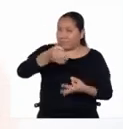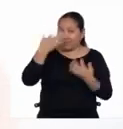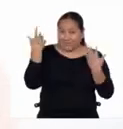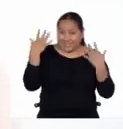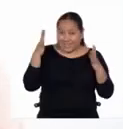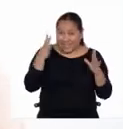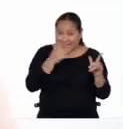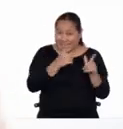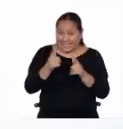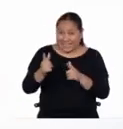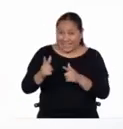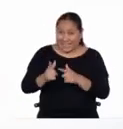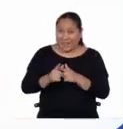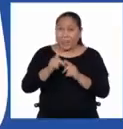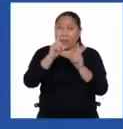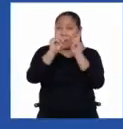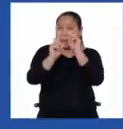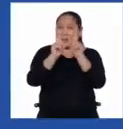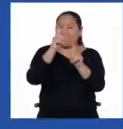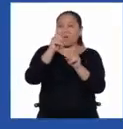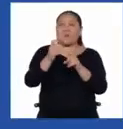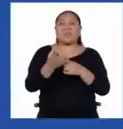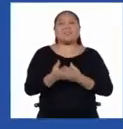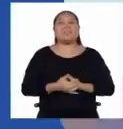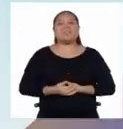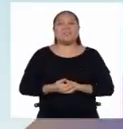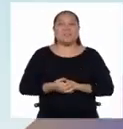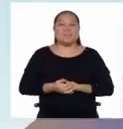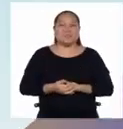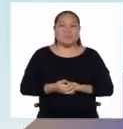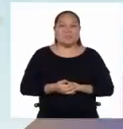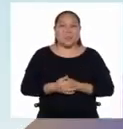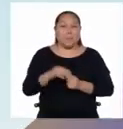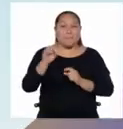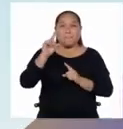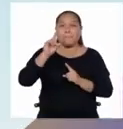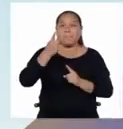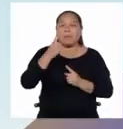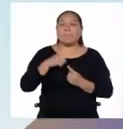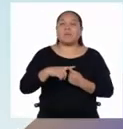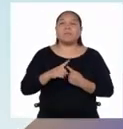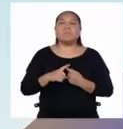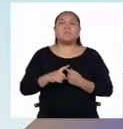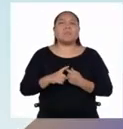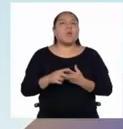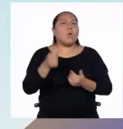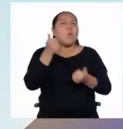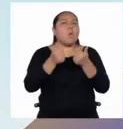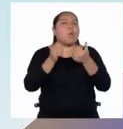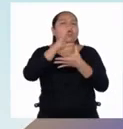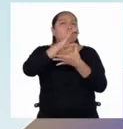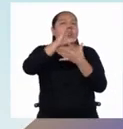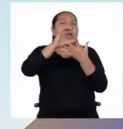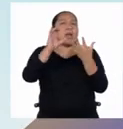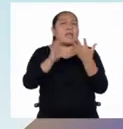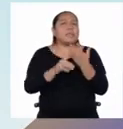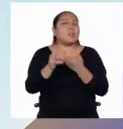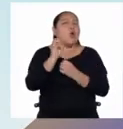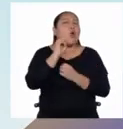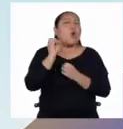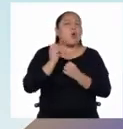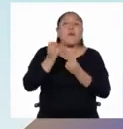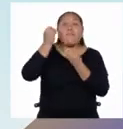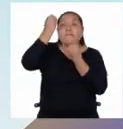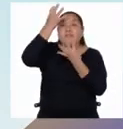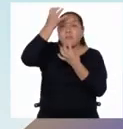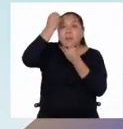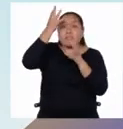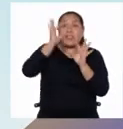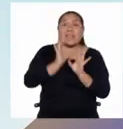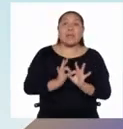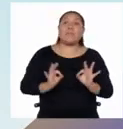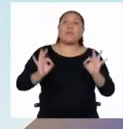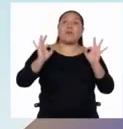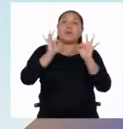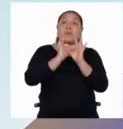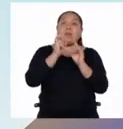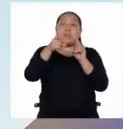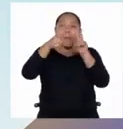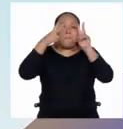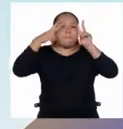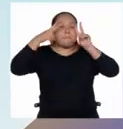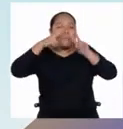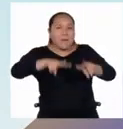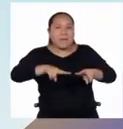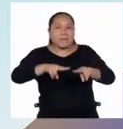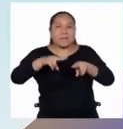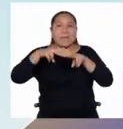tener listas las preguntas. Primera, ¿qué características o información relevante identificamos en